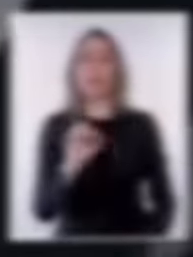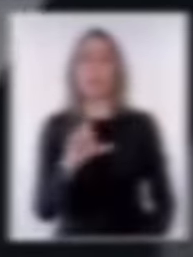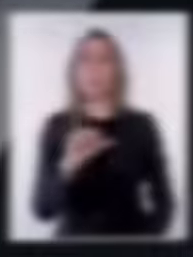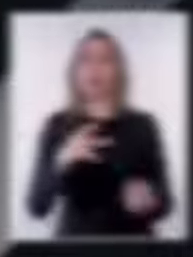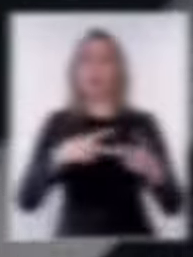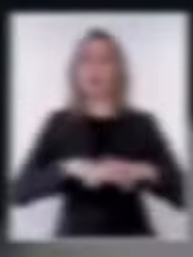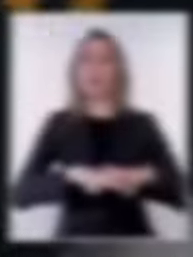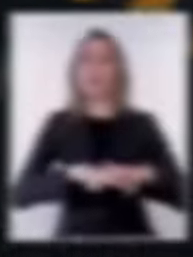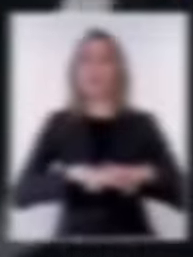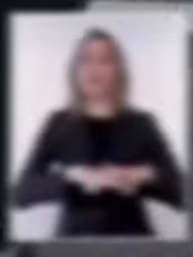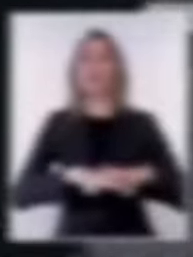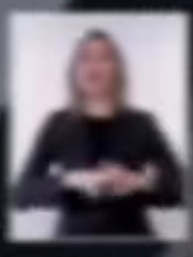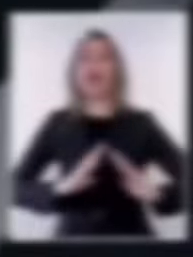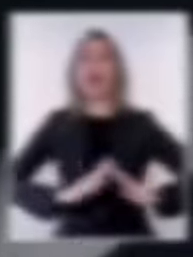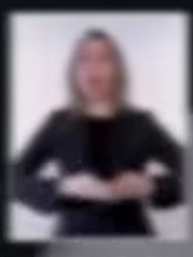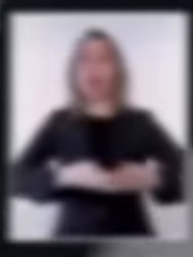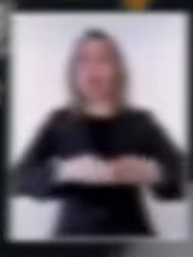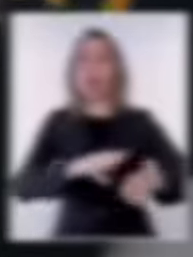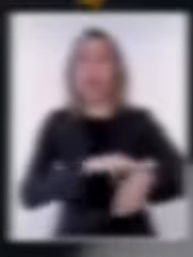Naval.